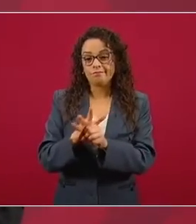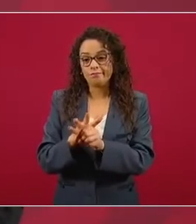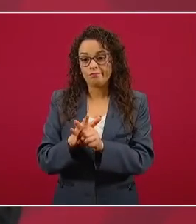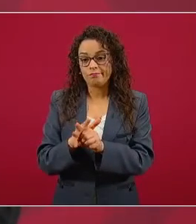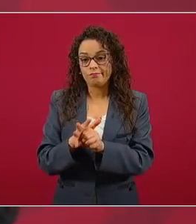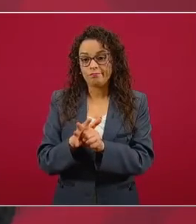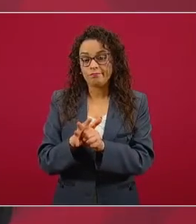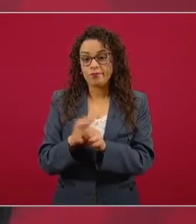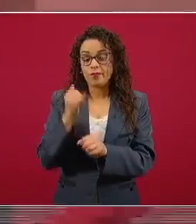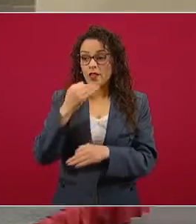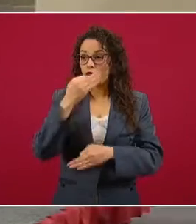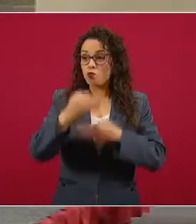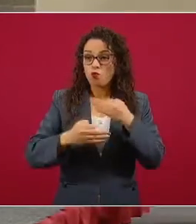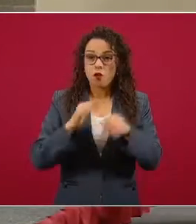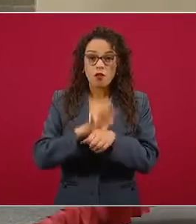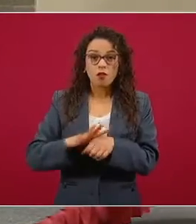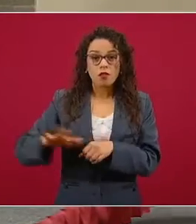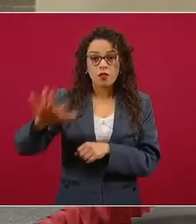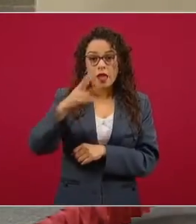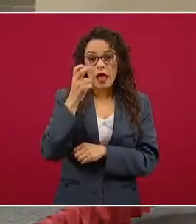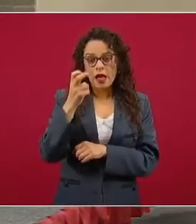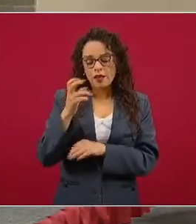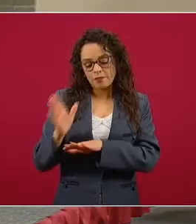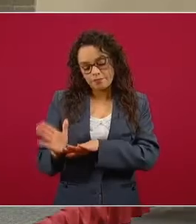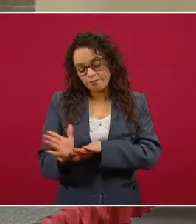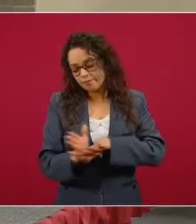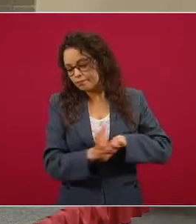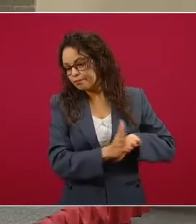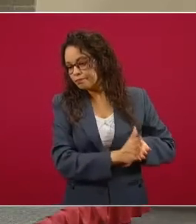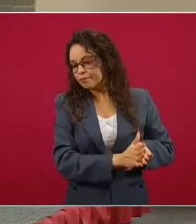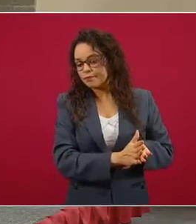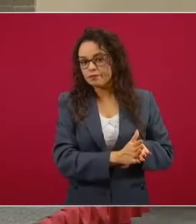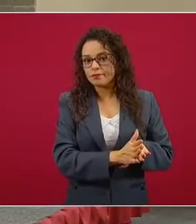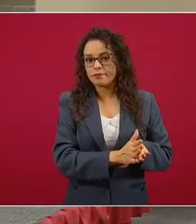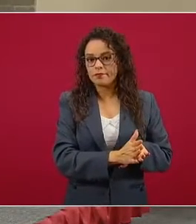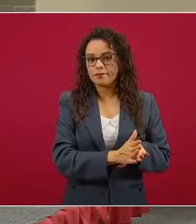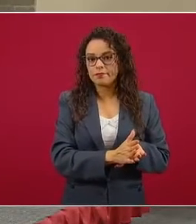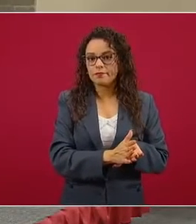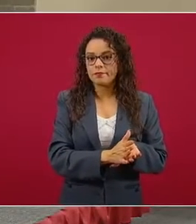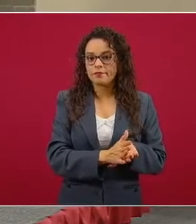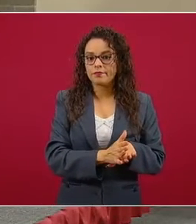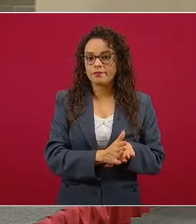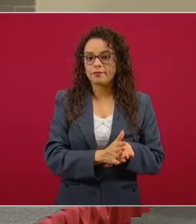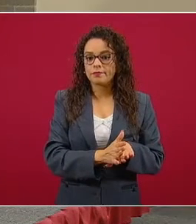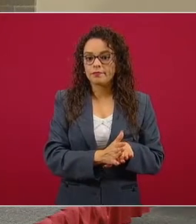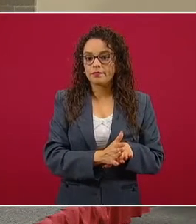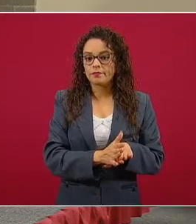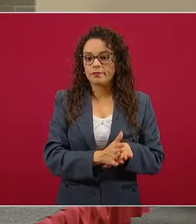hacen a un lado esas diferencias y